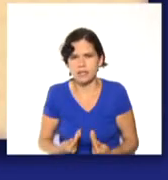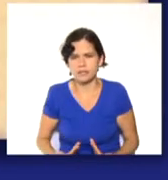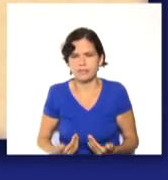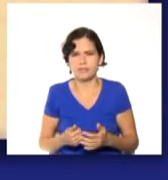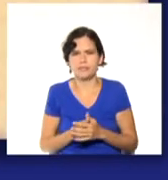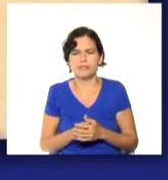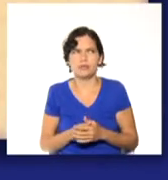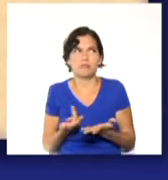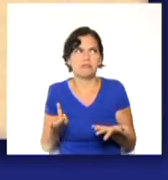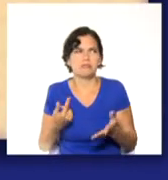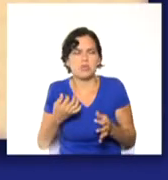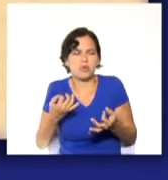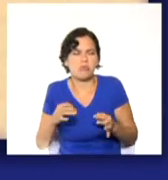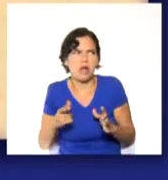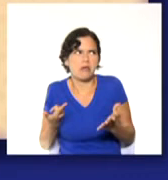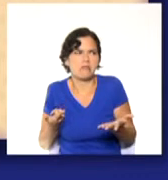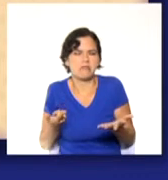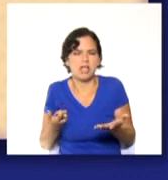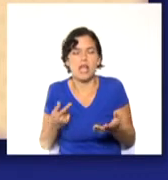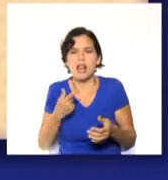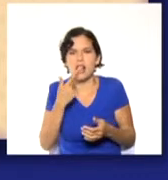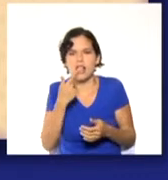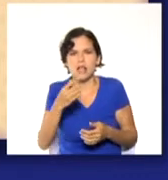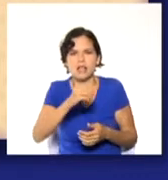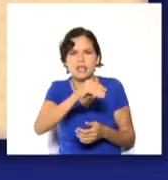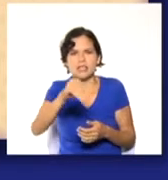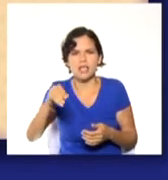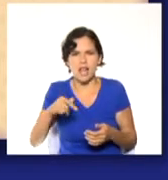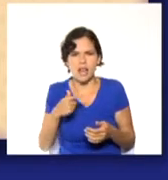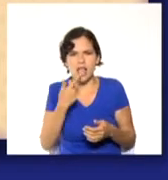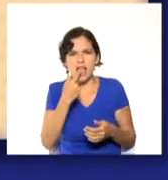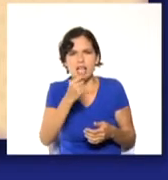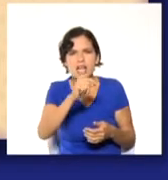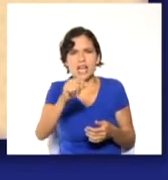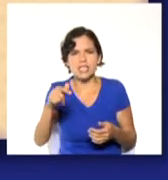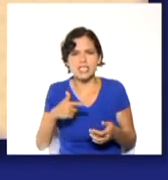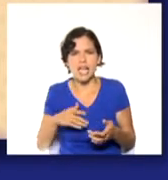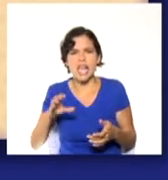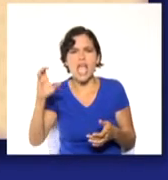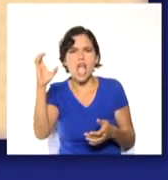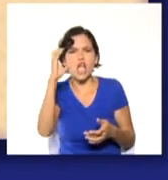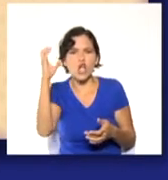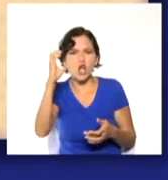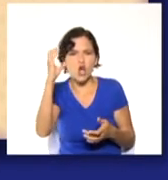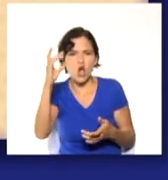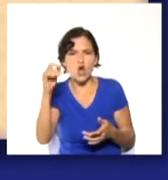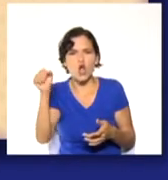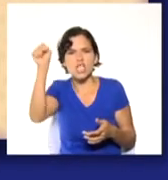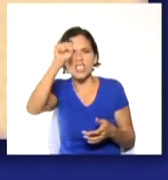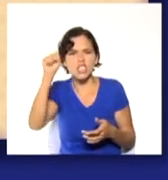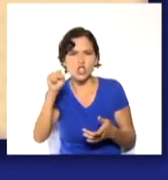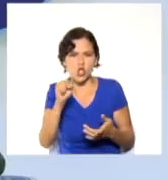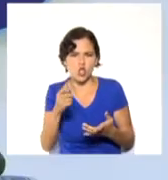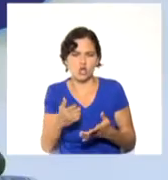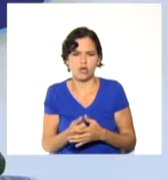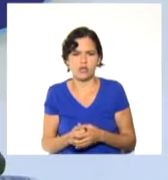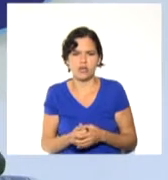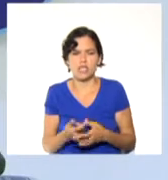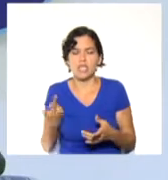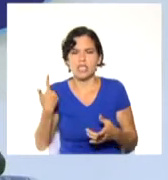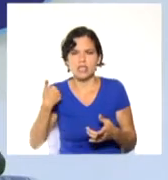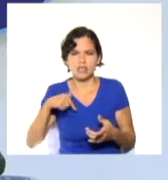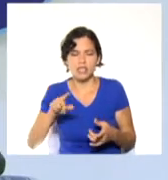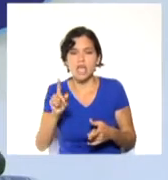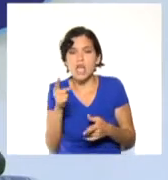muy común en nuestros hogares, la sal. La sal es cloruro de sodio y tiene un